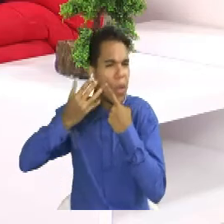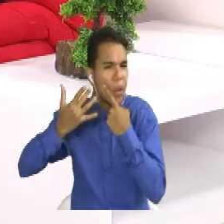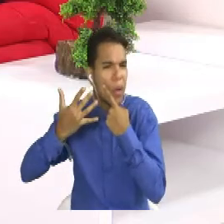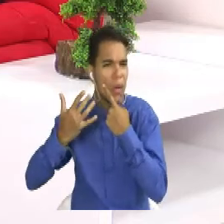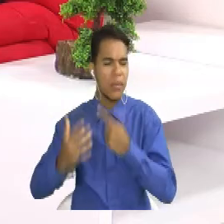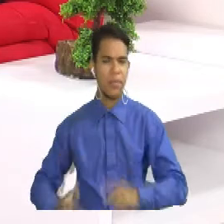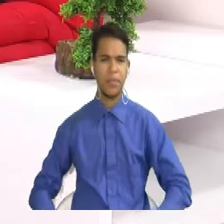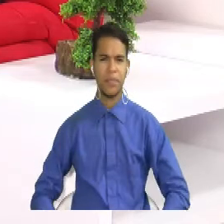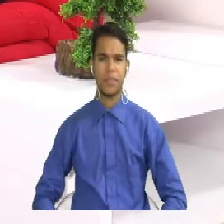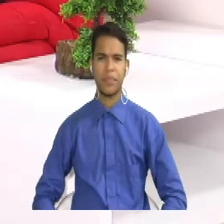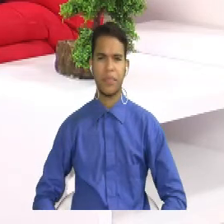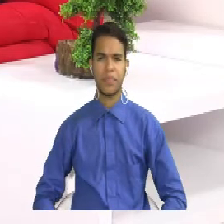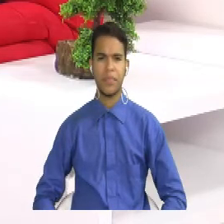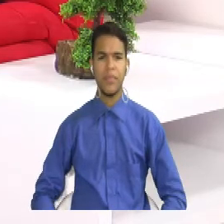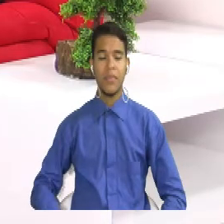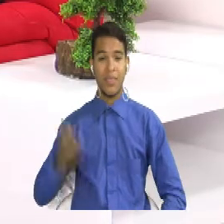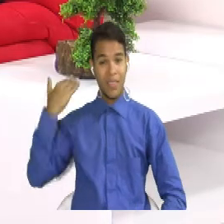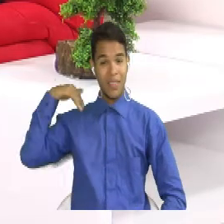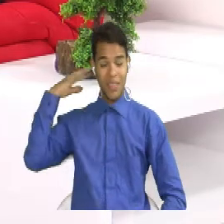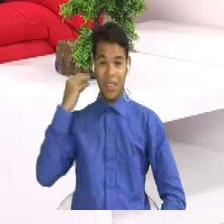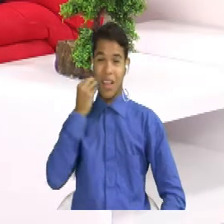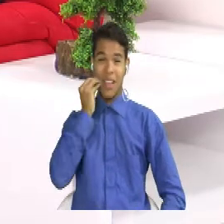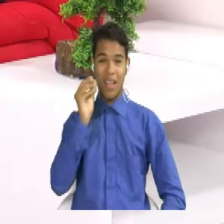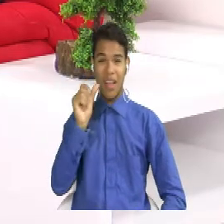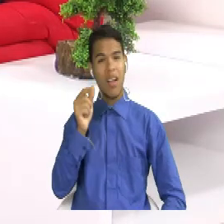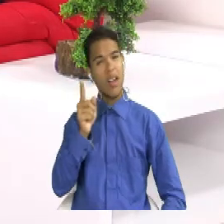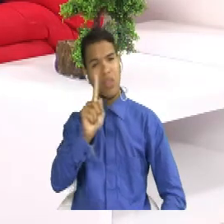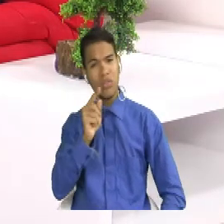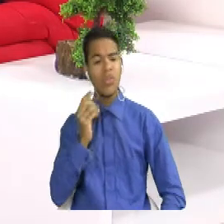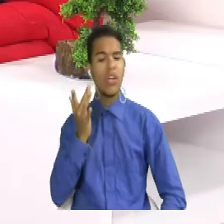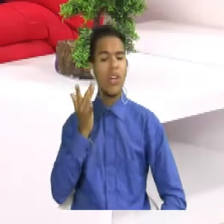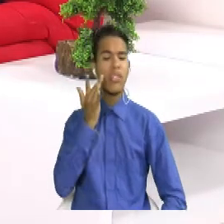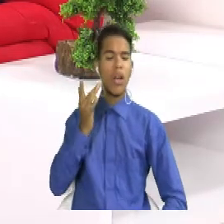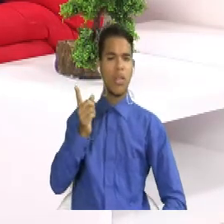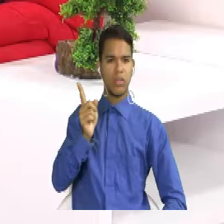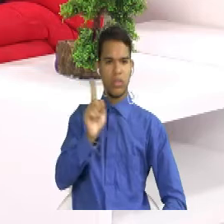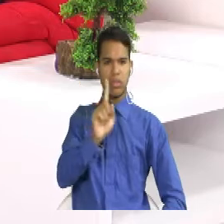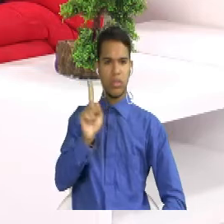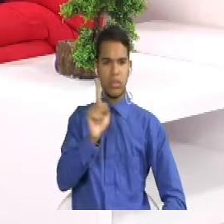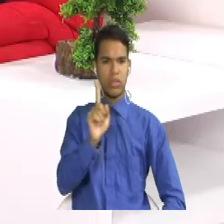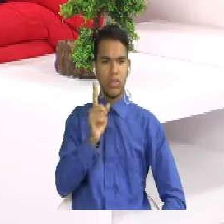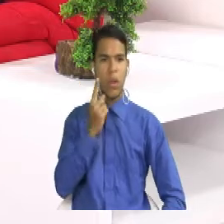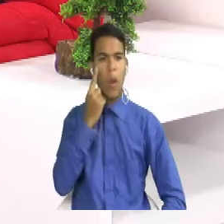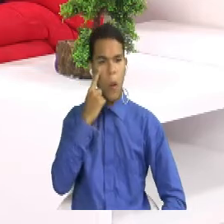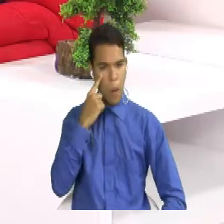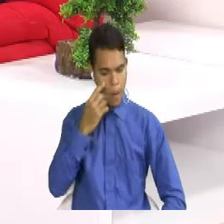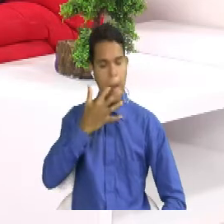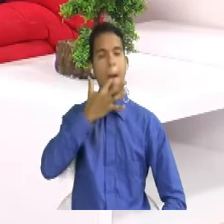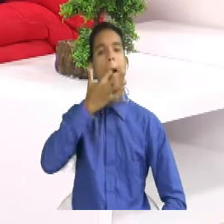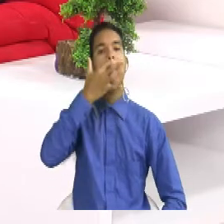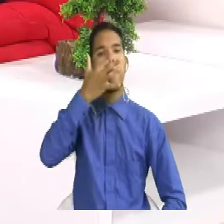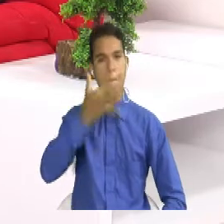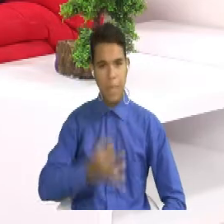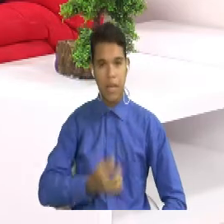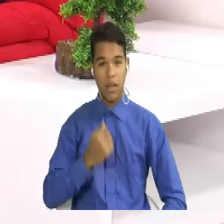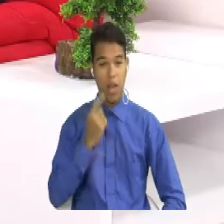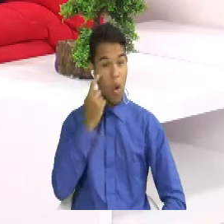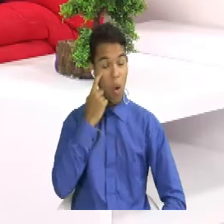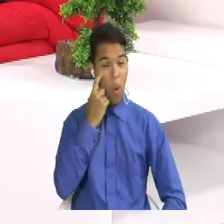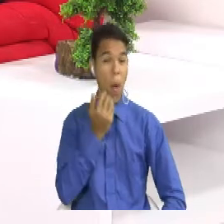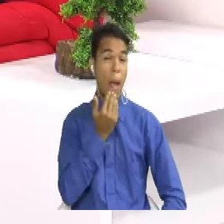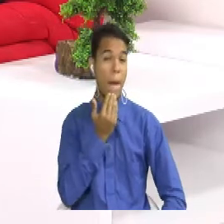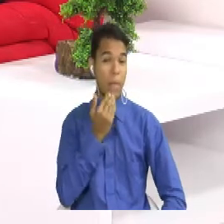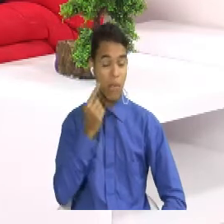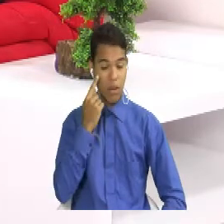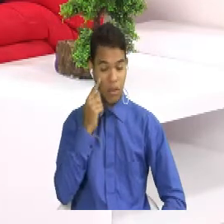cara. Las abuelitas antes decían, mira, que no te toques, no te oprimas la cara. Eso es totalmente cierto, porque es que esta bacteria, Dios, cuando las